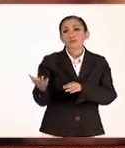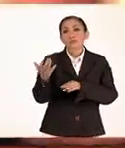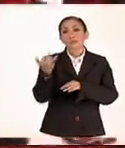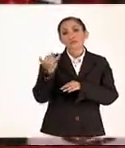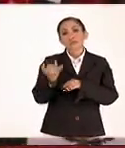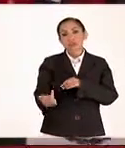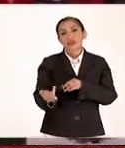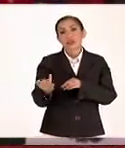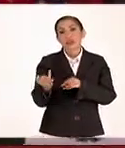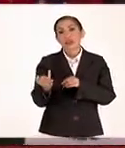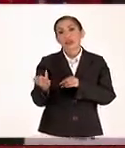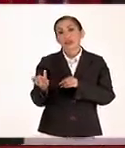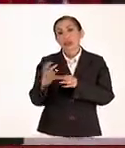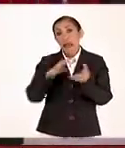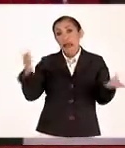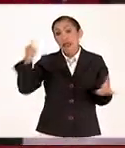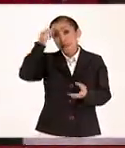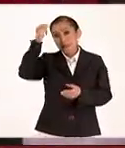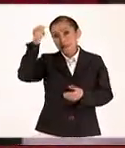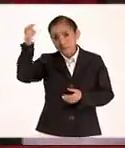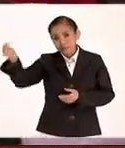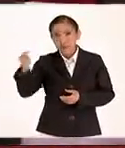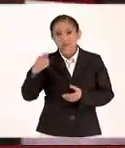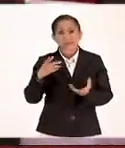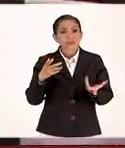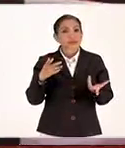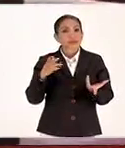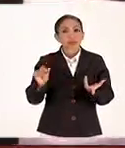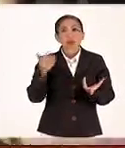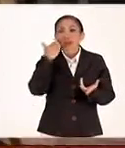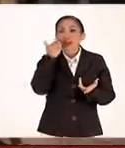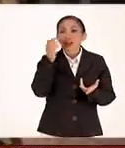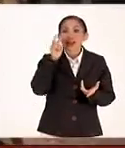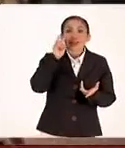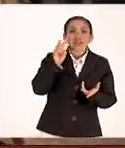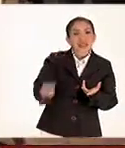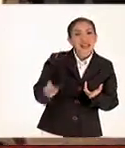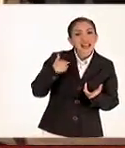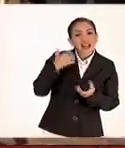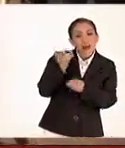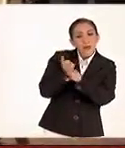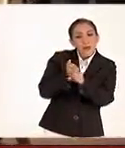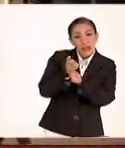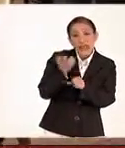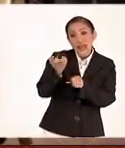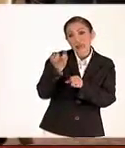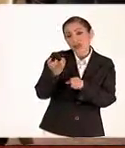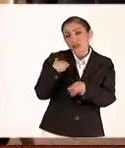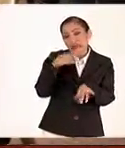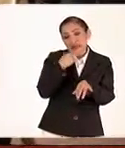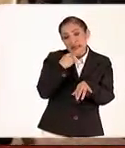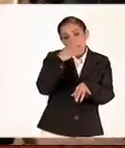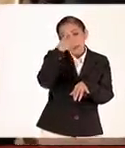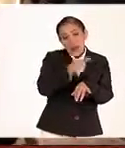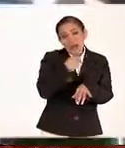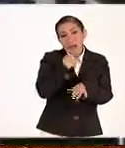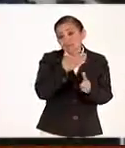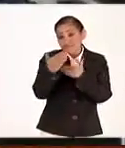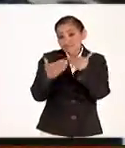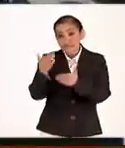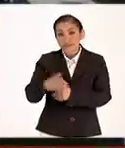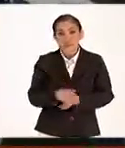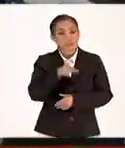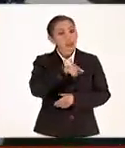y de alta de alta tecnicismo solo es quererlo de quererlos estudiar eso es lo que ha permitido que funcionan